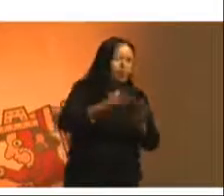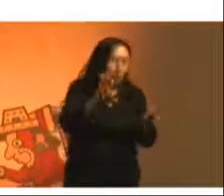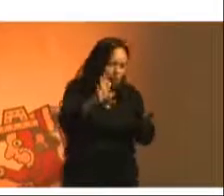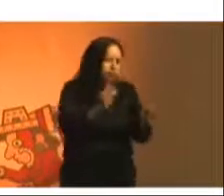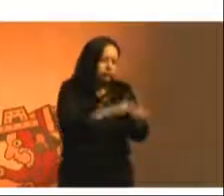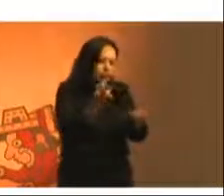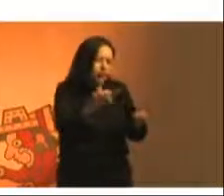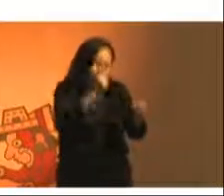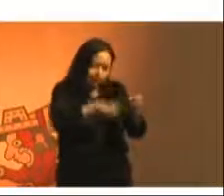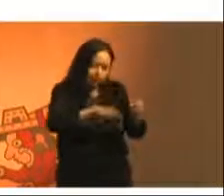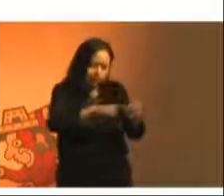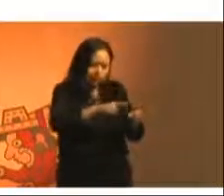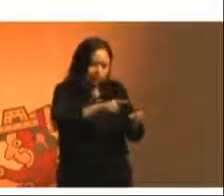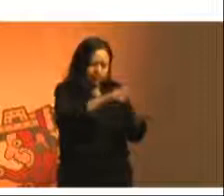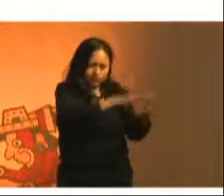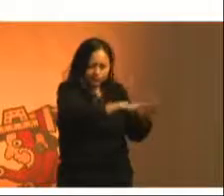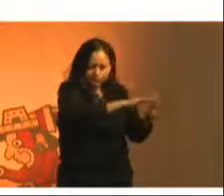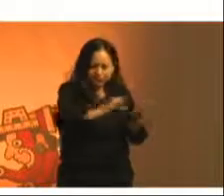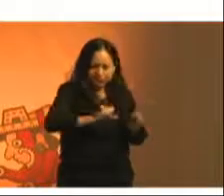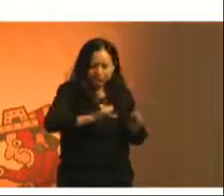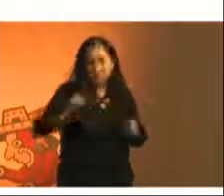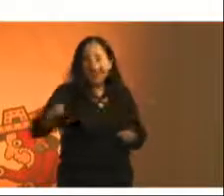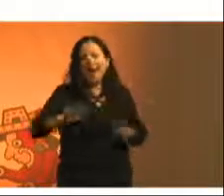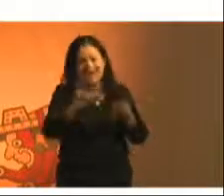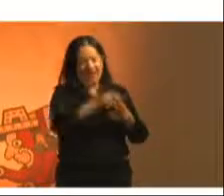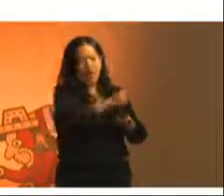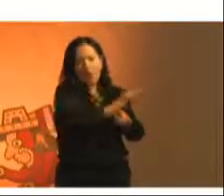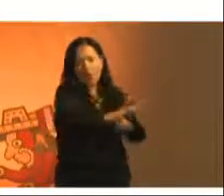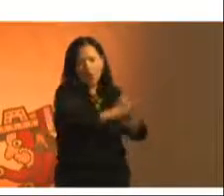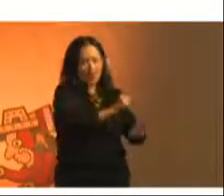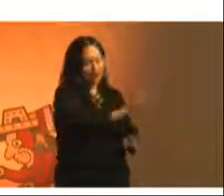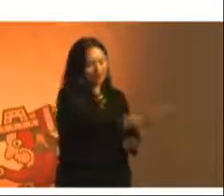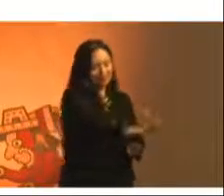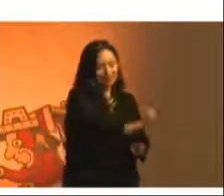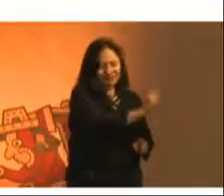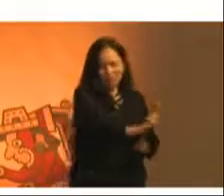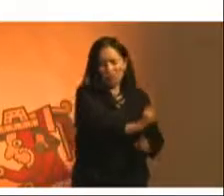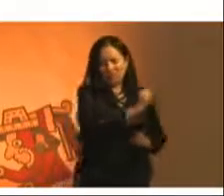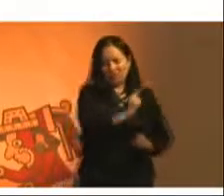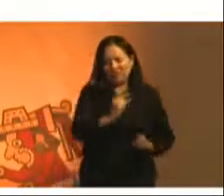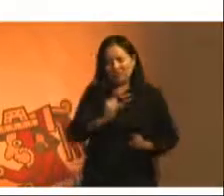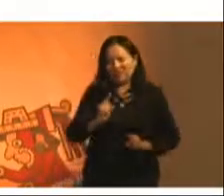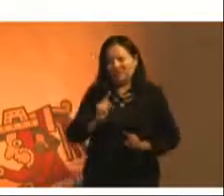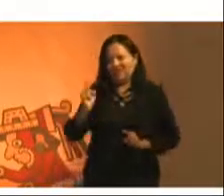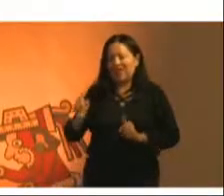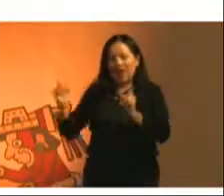primo tapia y lo invita a la capital del estado a morelia donde le da un puesto de